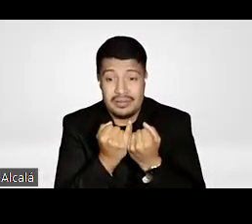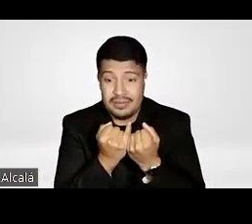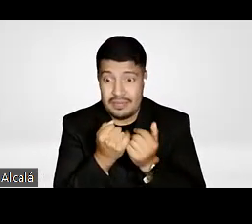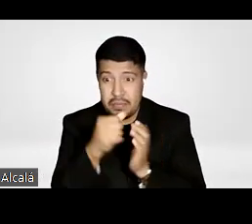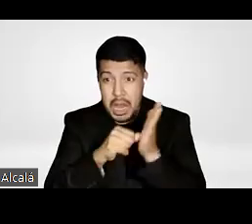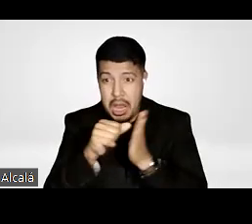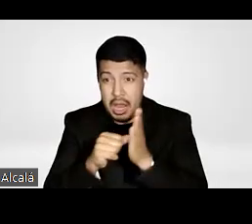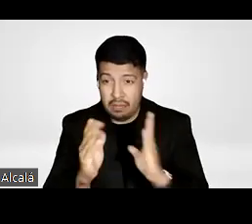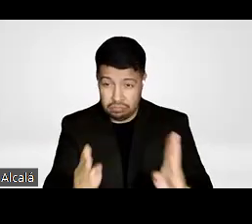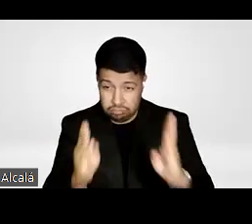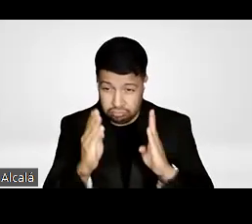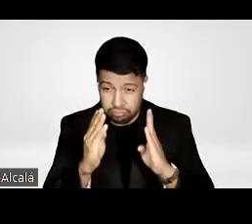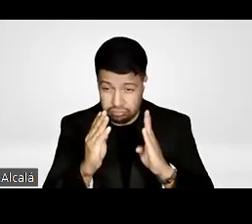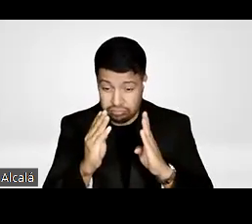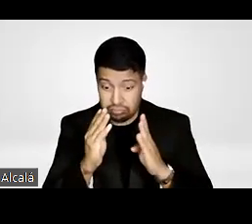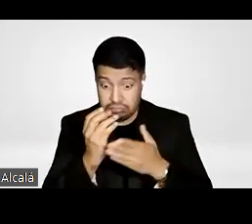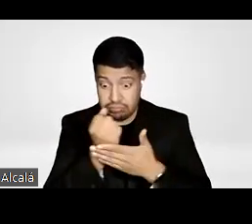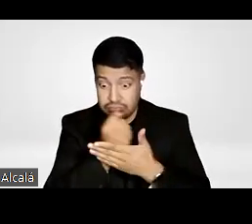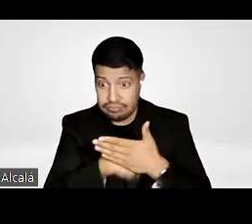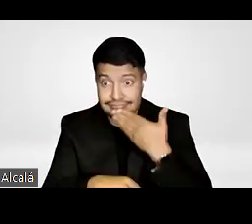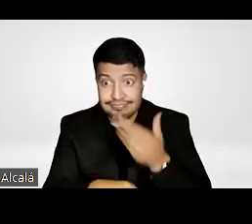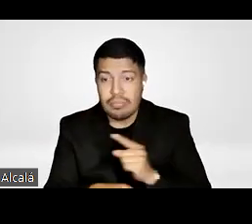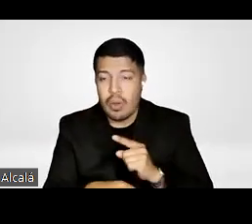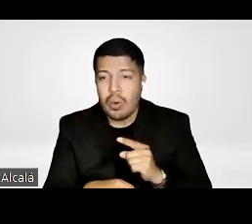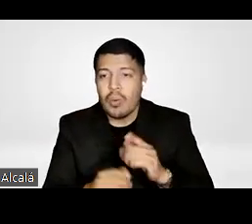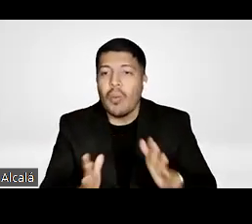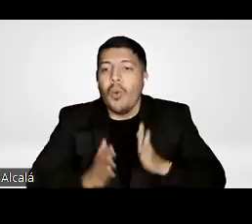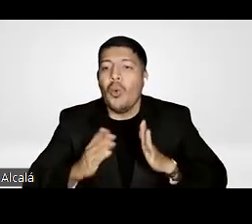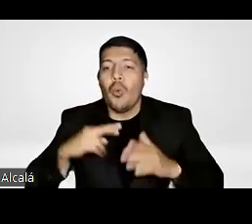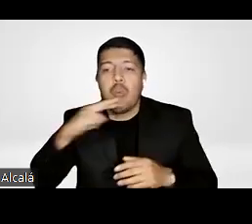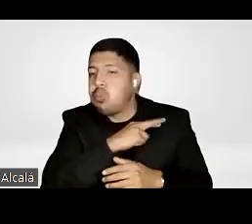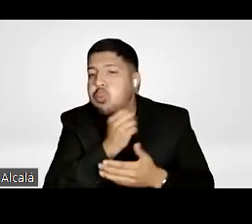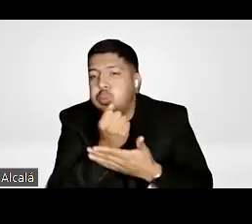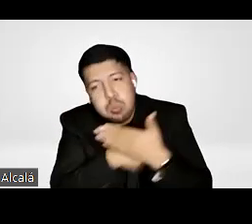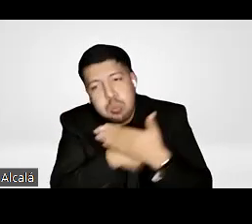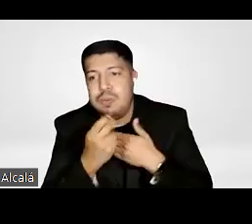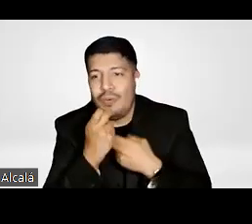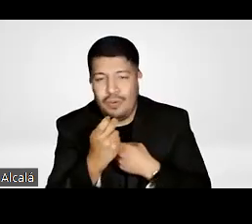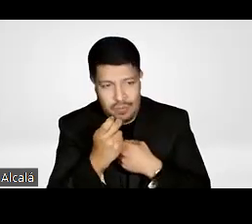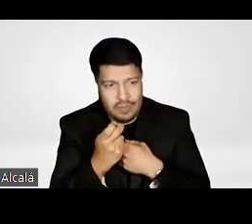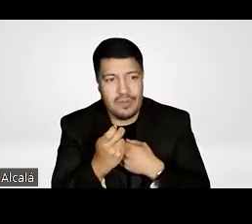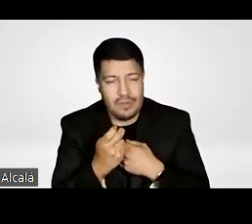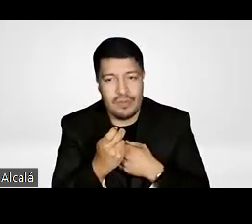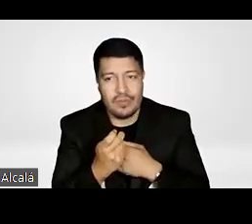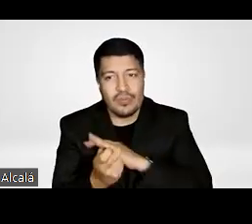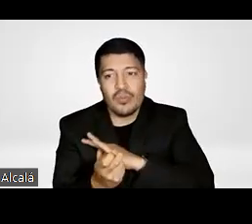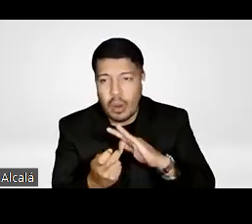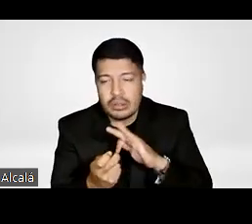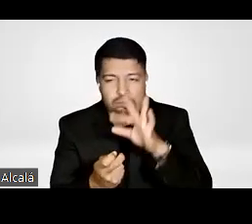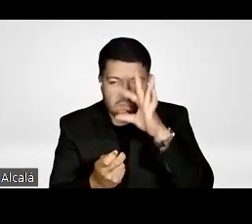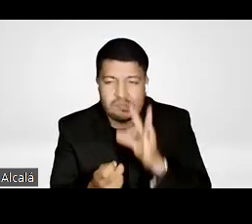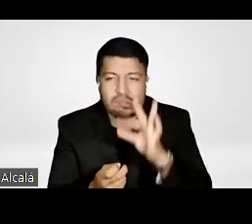alteraciones sensoriales, cuya intervención temprana puede modificar su impacto en el desarrollo posterior. Se asocia a